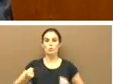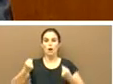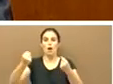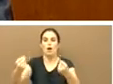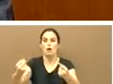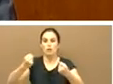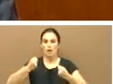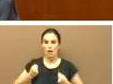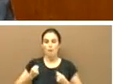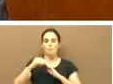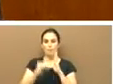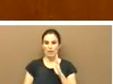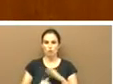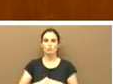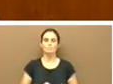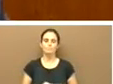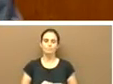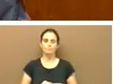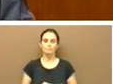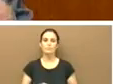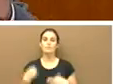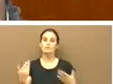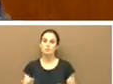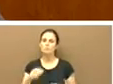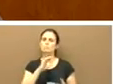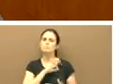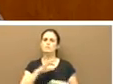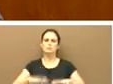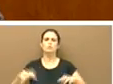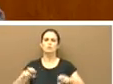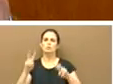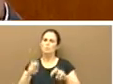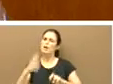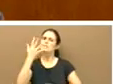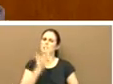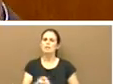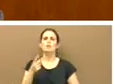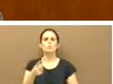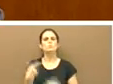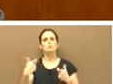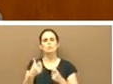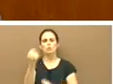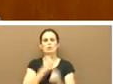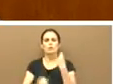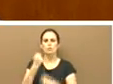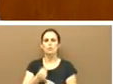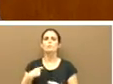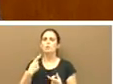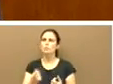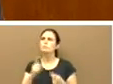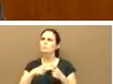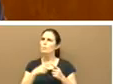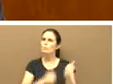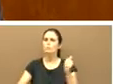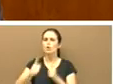para realizar las compras. Señorías, estamos hablando de un tema muy serio, de un sector económico y de empleo de primera magnitud para la